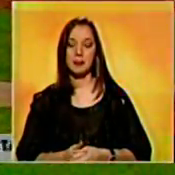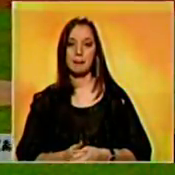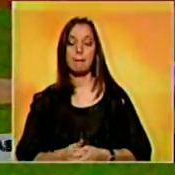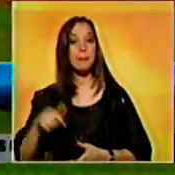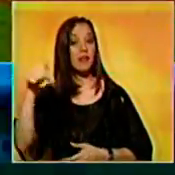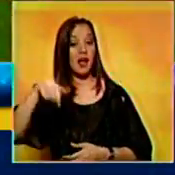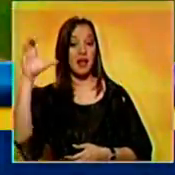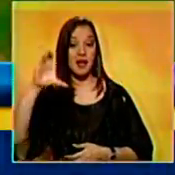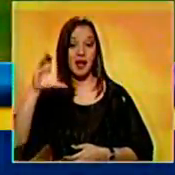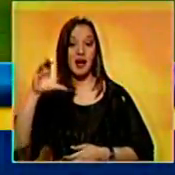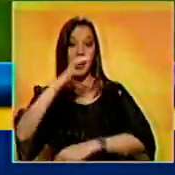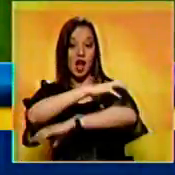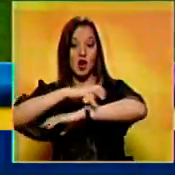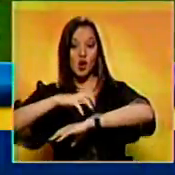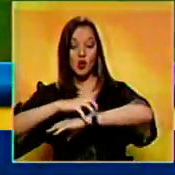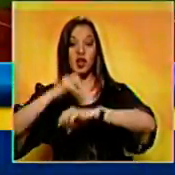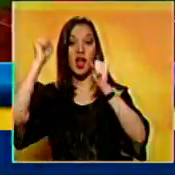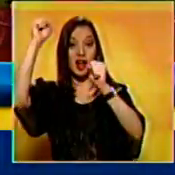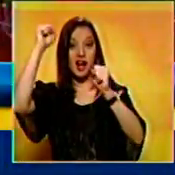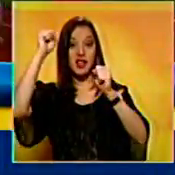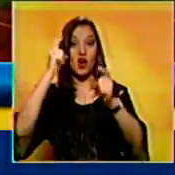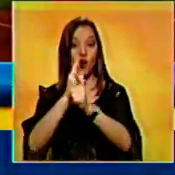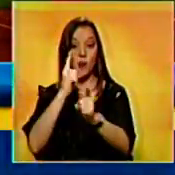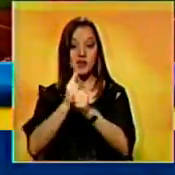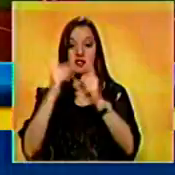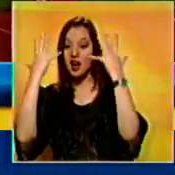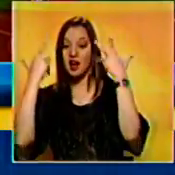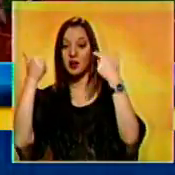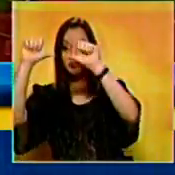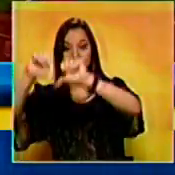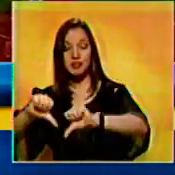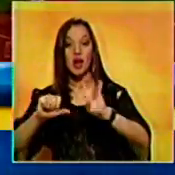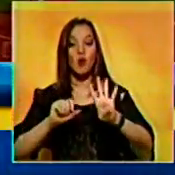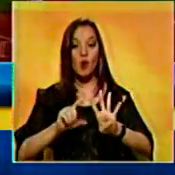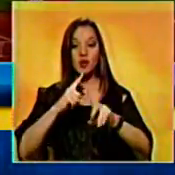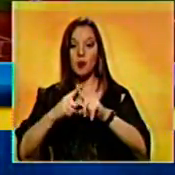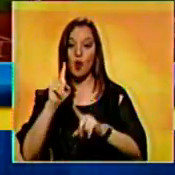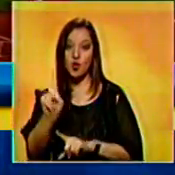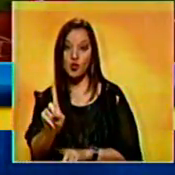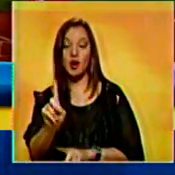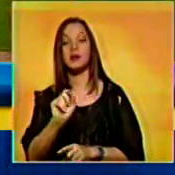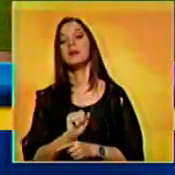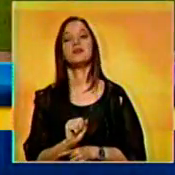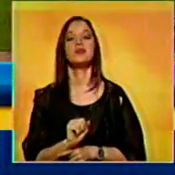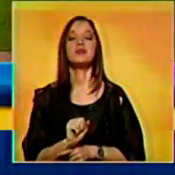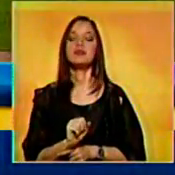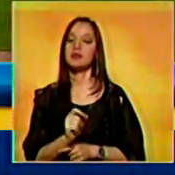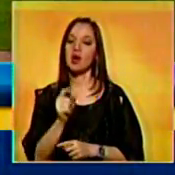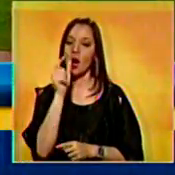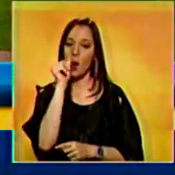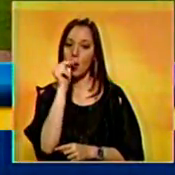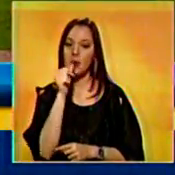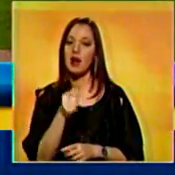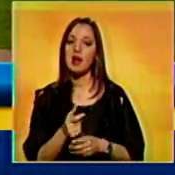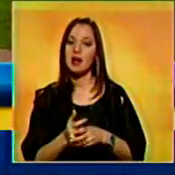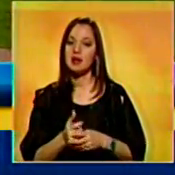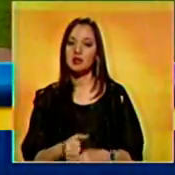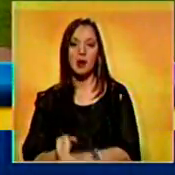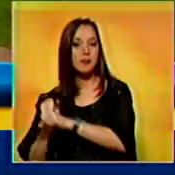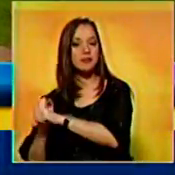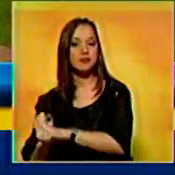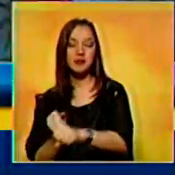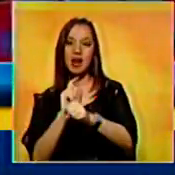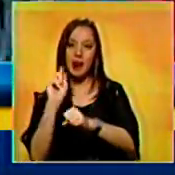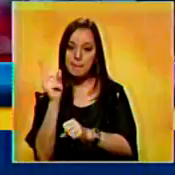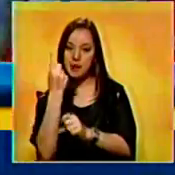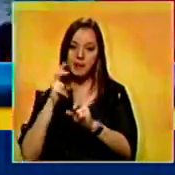Acá en Caracas, los Tigres de Aragua derrotaron a los Leones 4-1. En el propio primer episodio de Wild Pitch de Joanner Negrín permitía la primera anotación de los